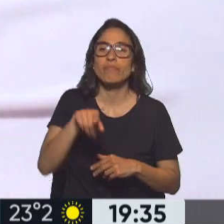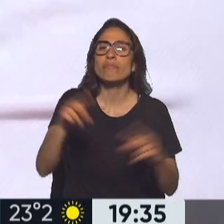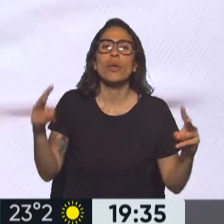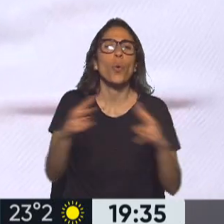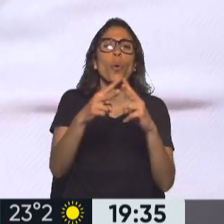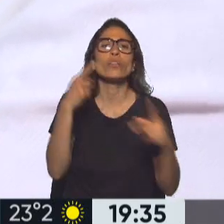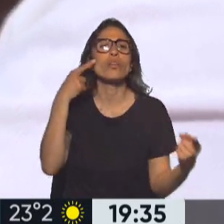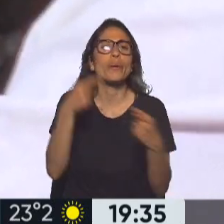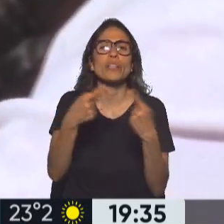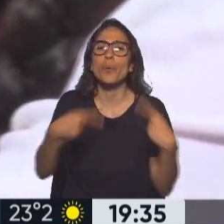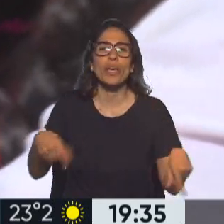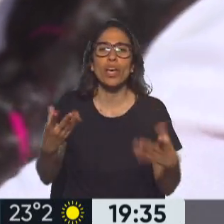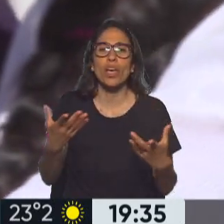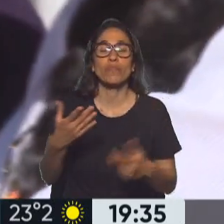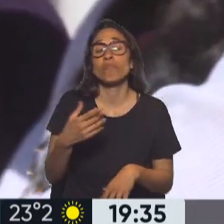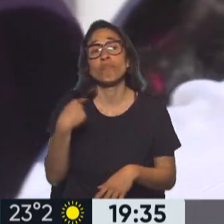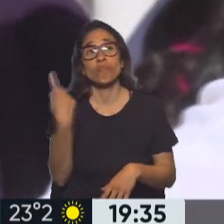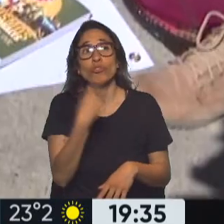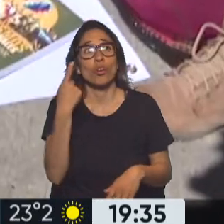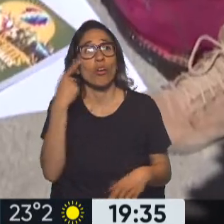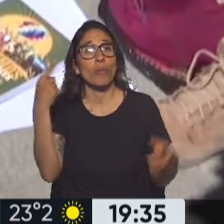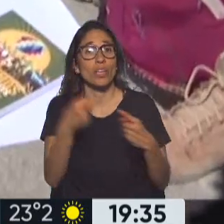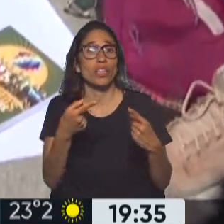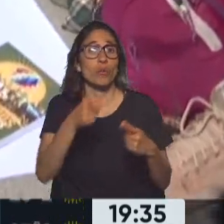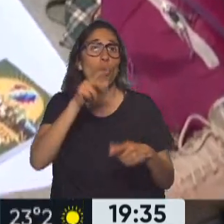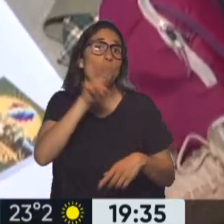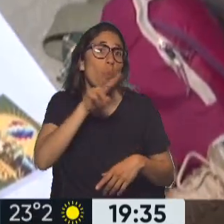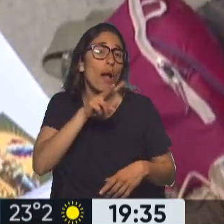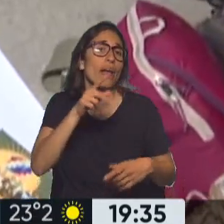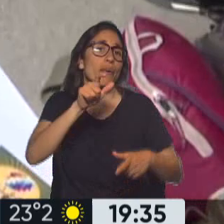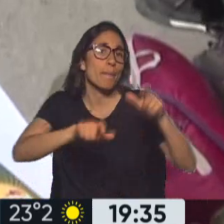Y la multitud, que la gente se sume y que sepa cuál es la lucha de todas las mujeres.